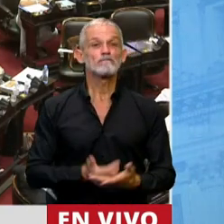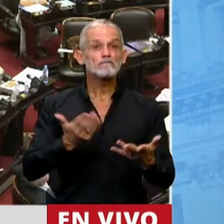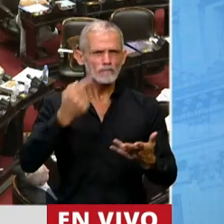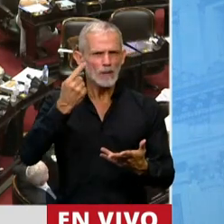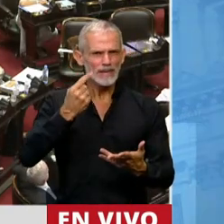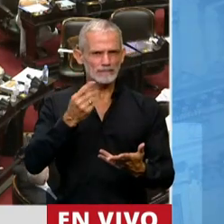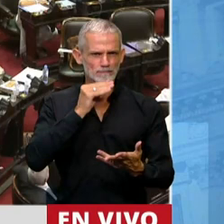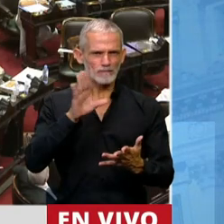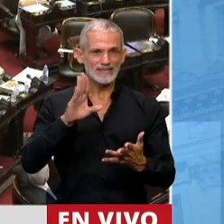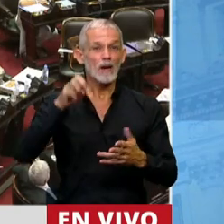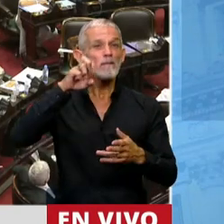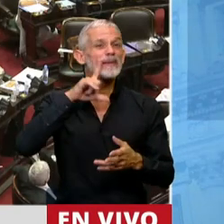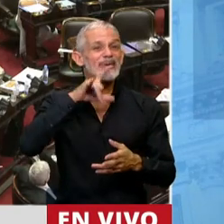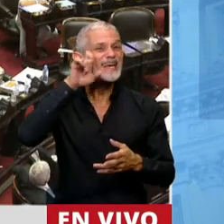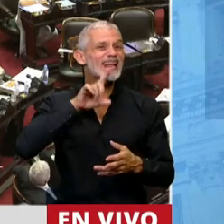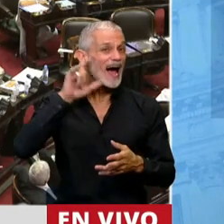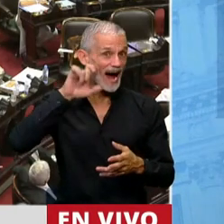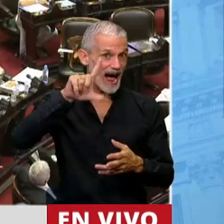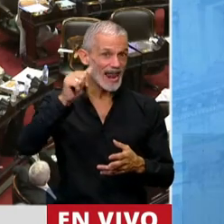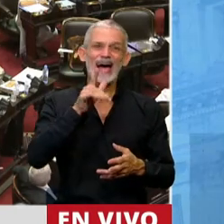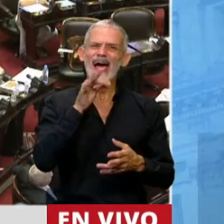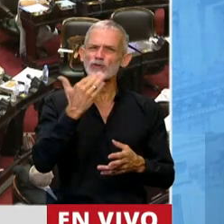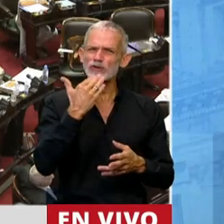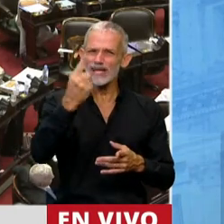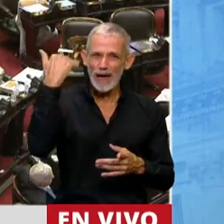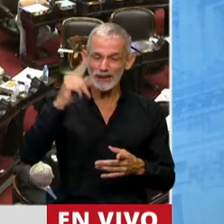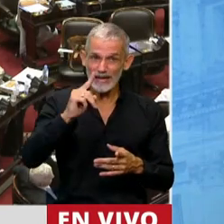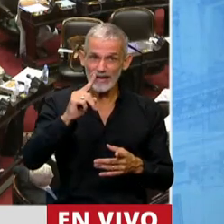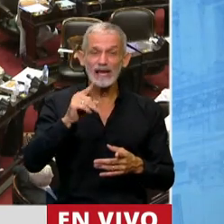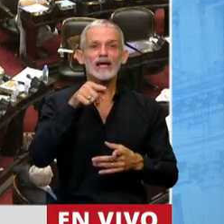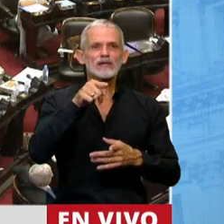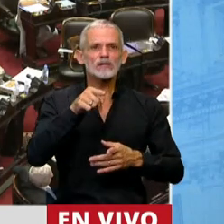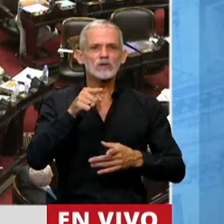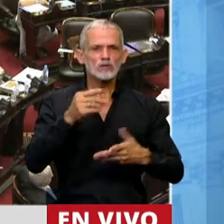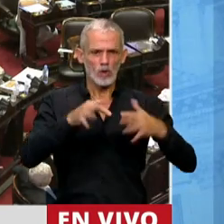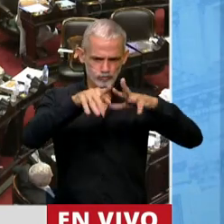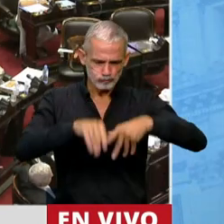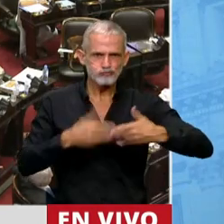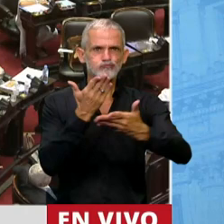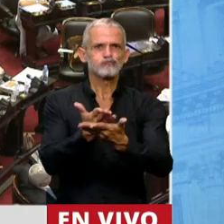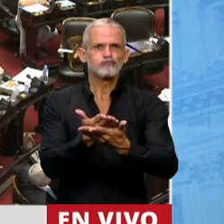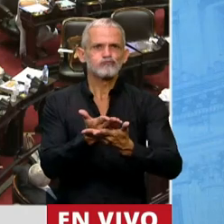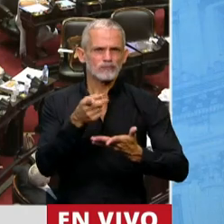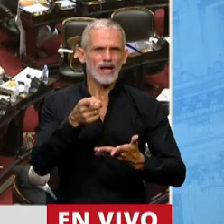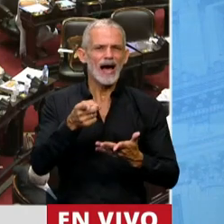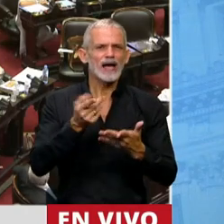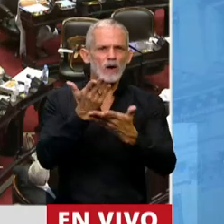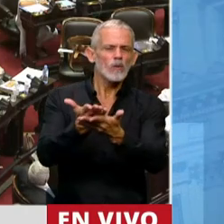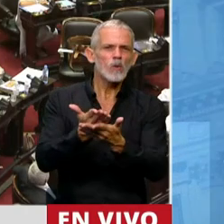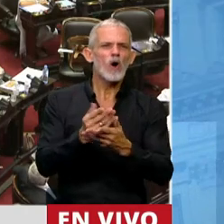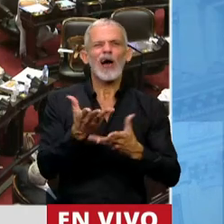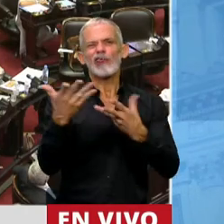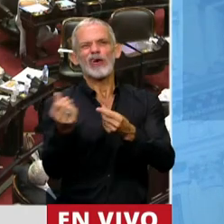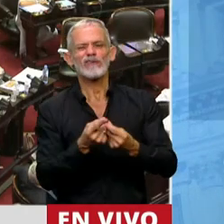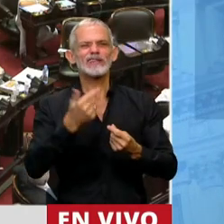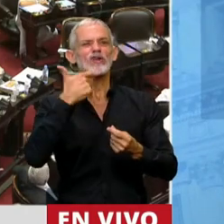Mire, señor presidente, Pietra Gala, el 14 de abril, hizo una presentación como amicus curiae defendiendo a Vudú y a